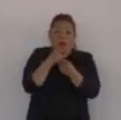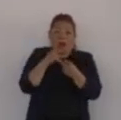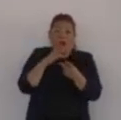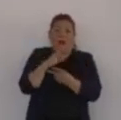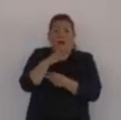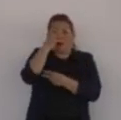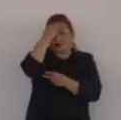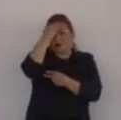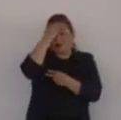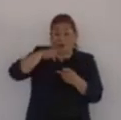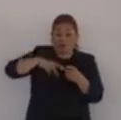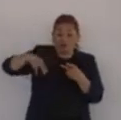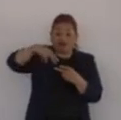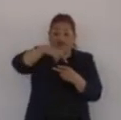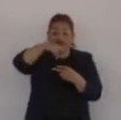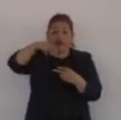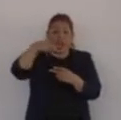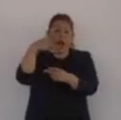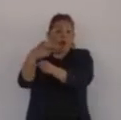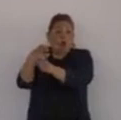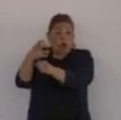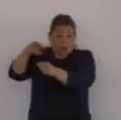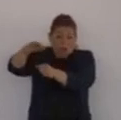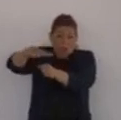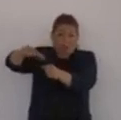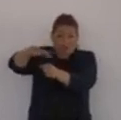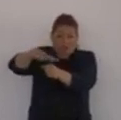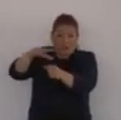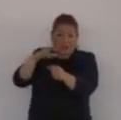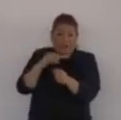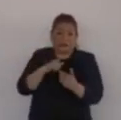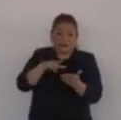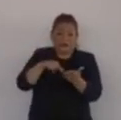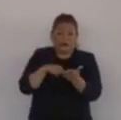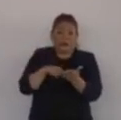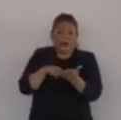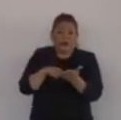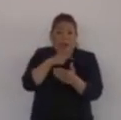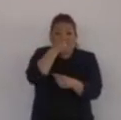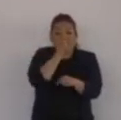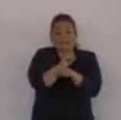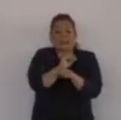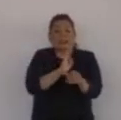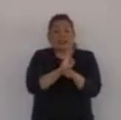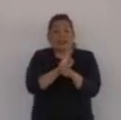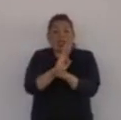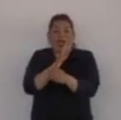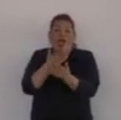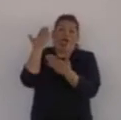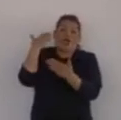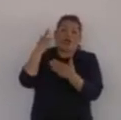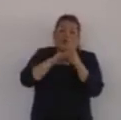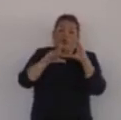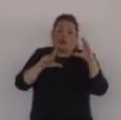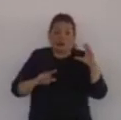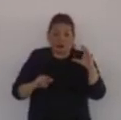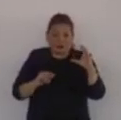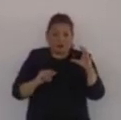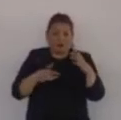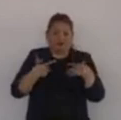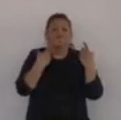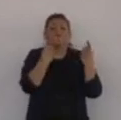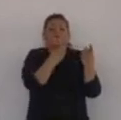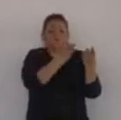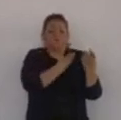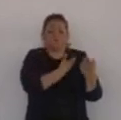de Chapultepec, que es una zona que era de la Secretaría de la Defensa Nacional y que se le entregó